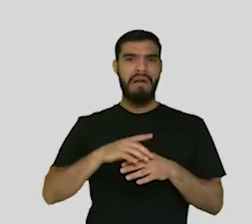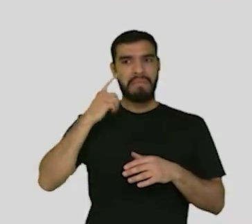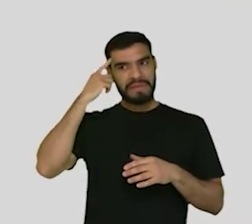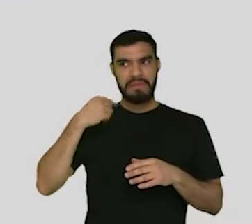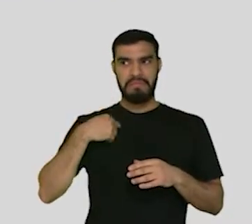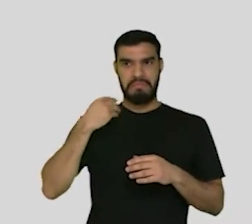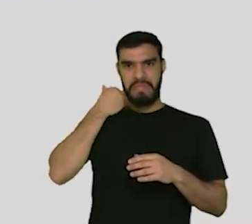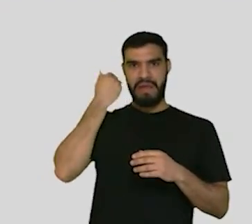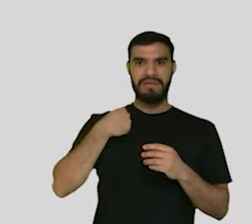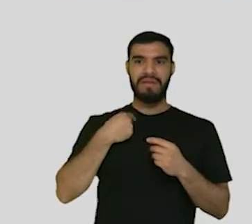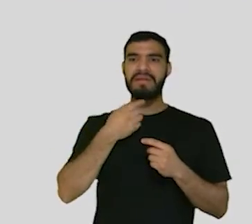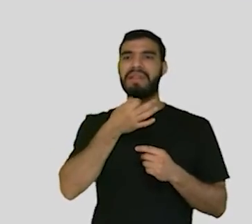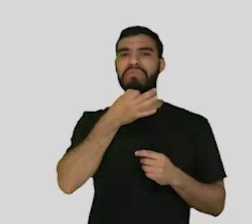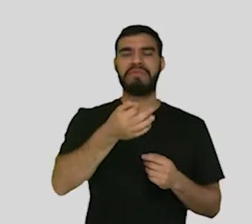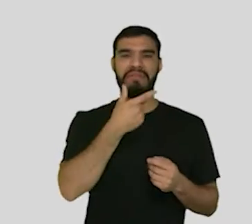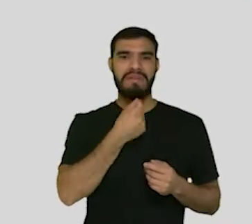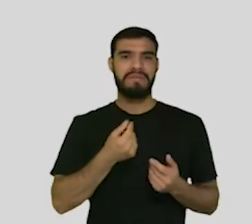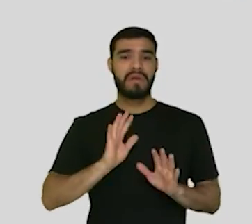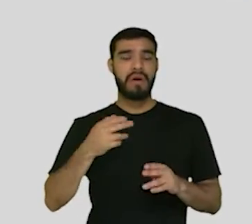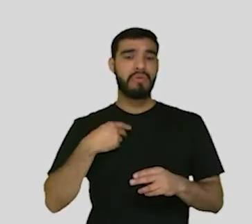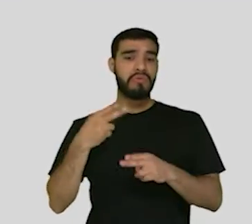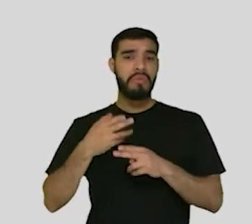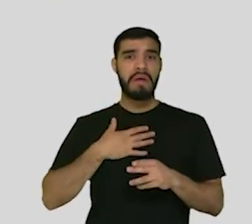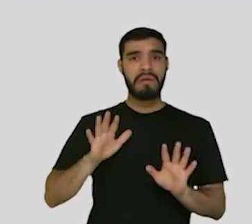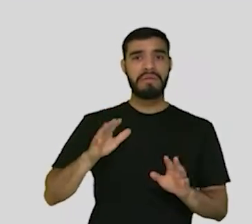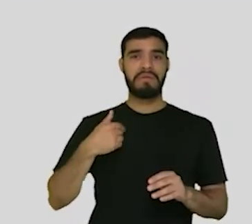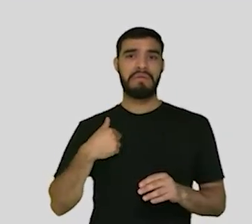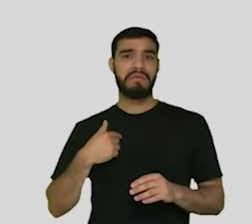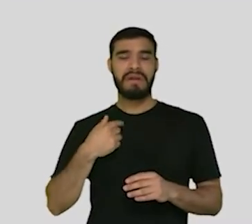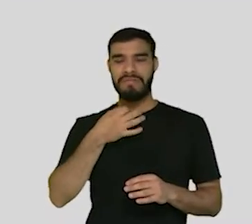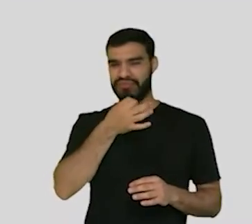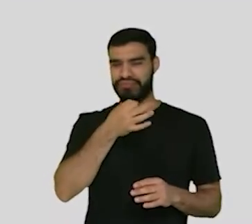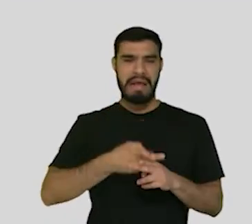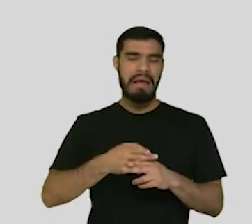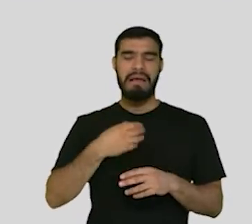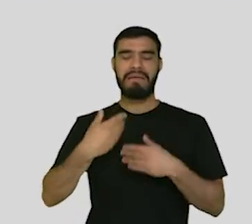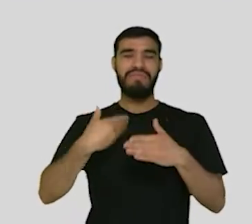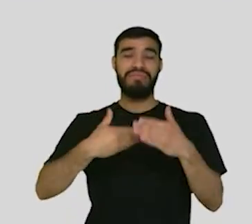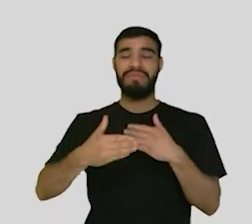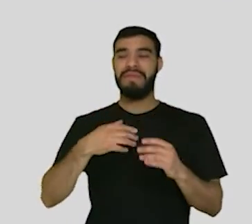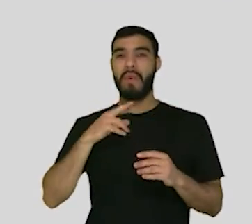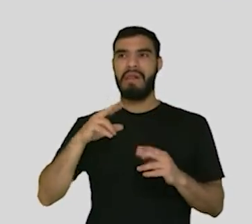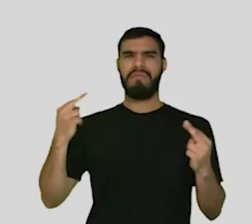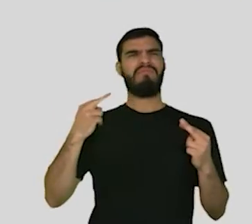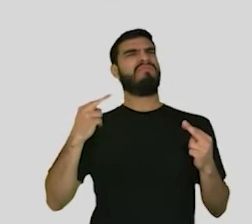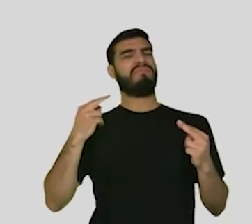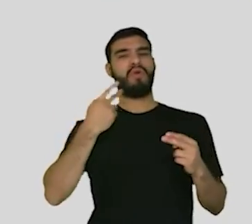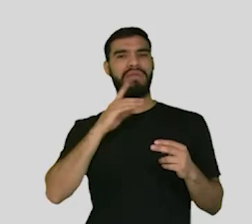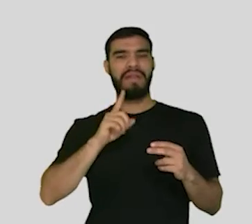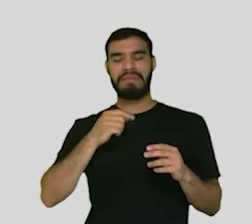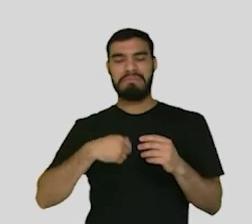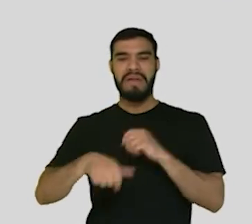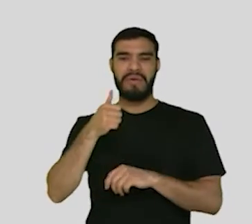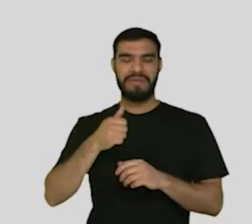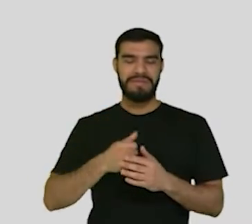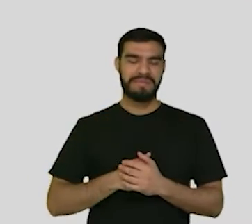ñamindu, estaban, que pope, van a maba pande, caña japetere, mope ure, mope cuáramo. Se